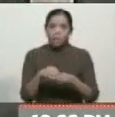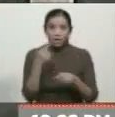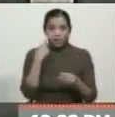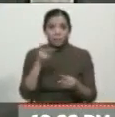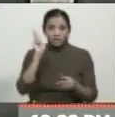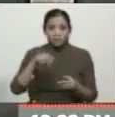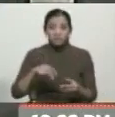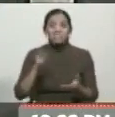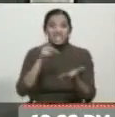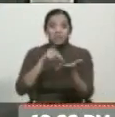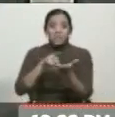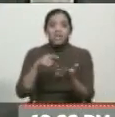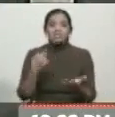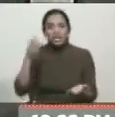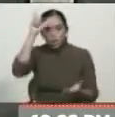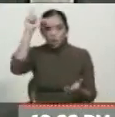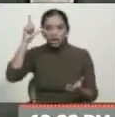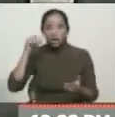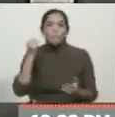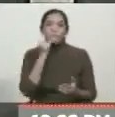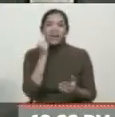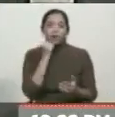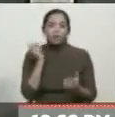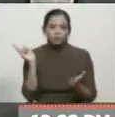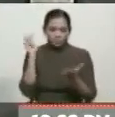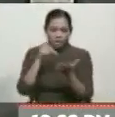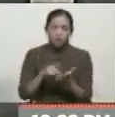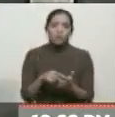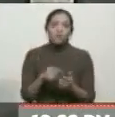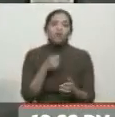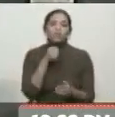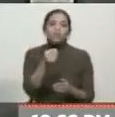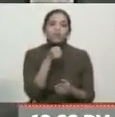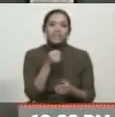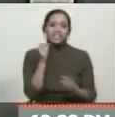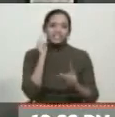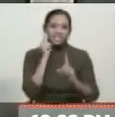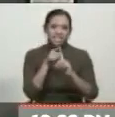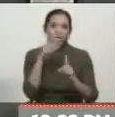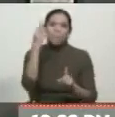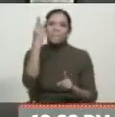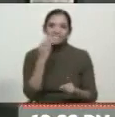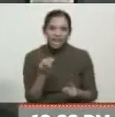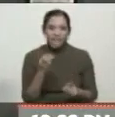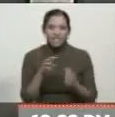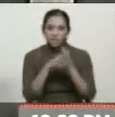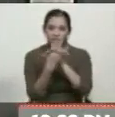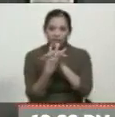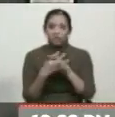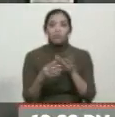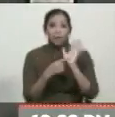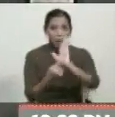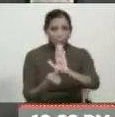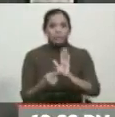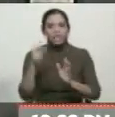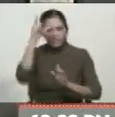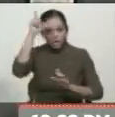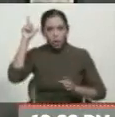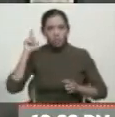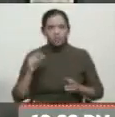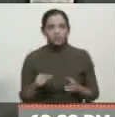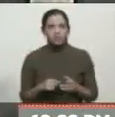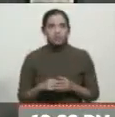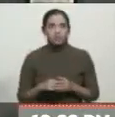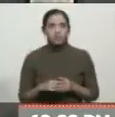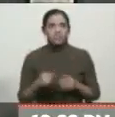esa lógica. Mango trae hoy un reportaje de lo que está pasando en Petare, desde el barrio, desde allá arriba. Vamos a mostrar esas lógicas, para